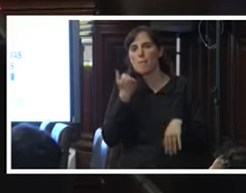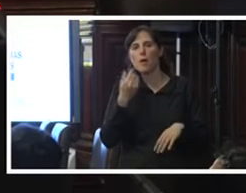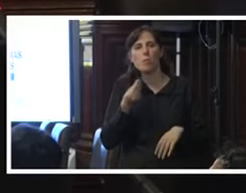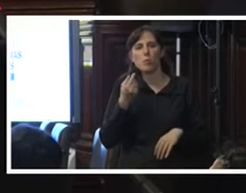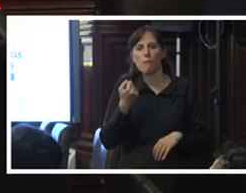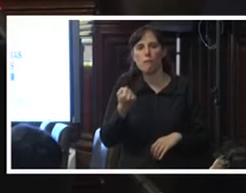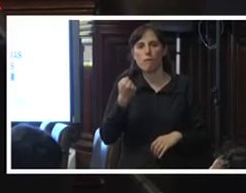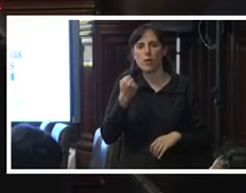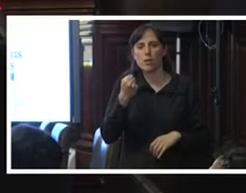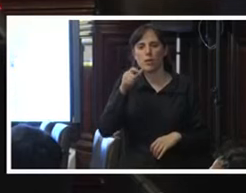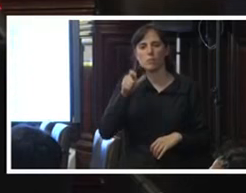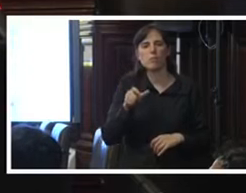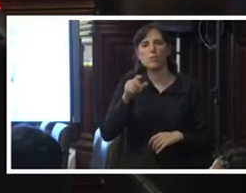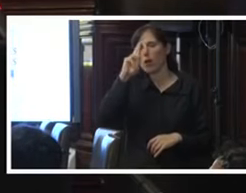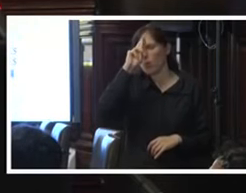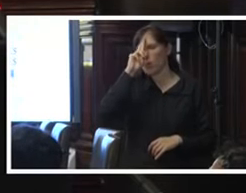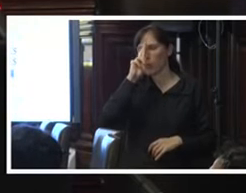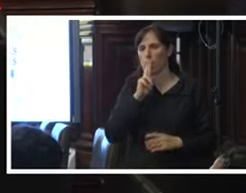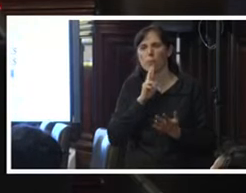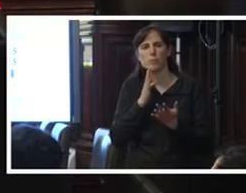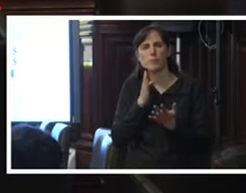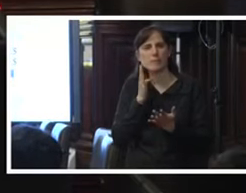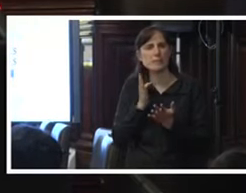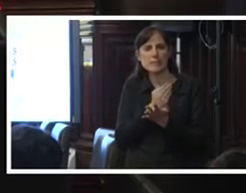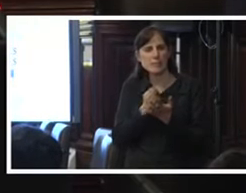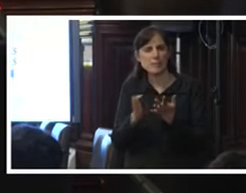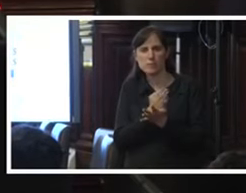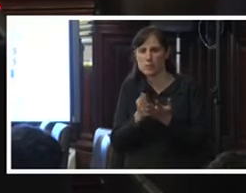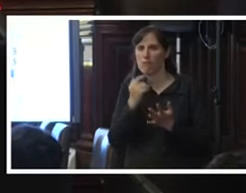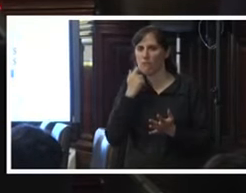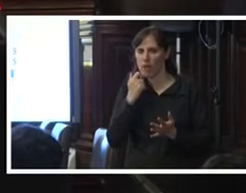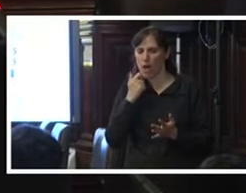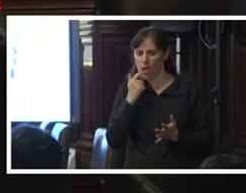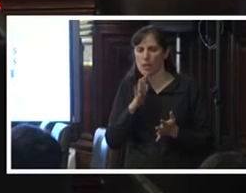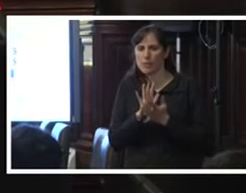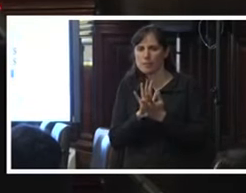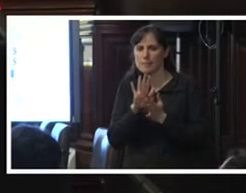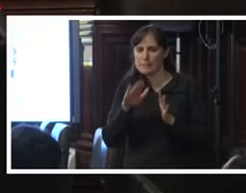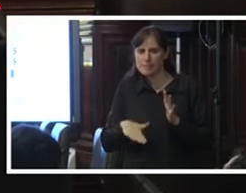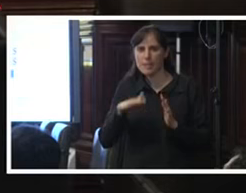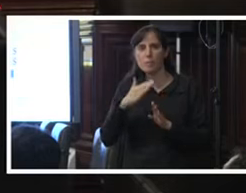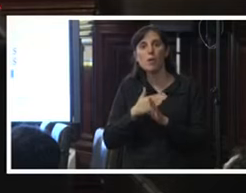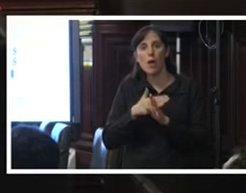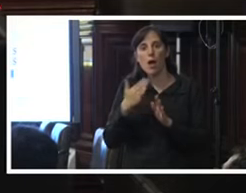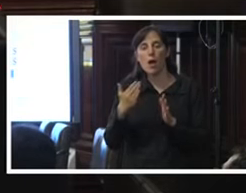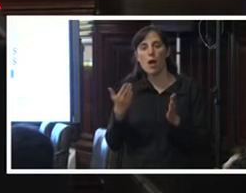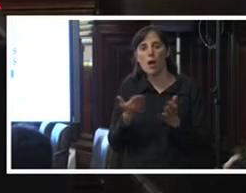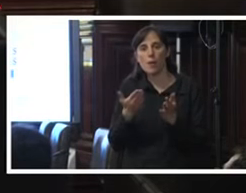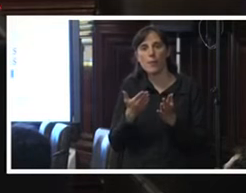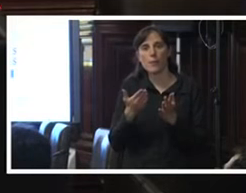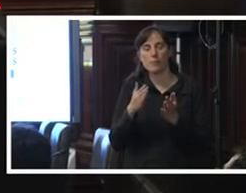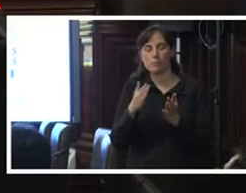fundamentalismo religioso que si bien en la actualidad no ha desaparecido se agudiza se agudizaba por la lectura